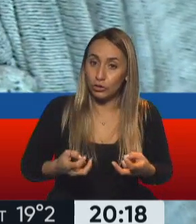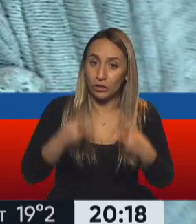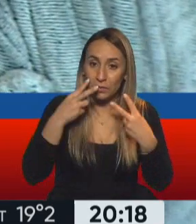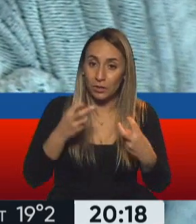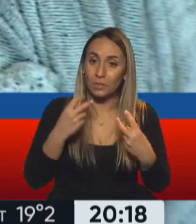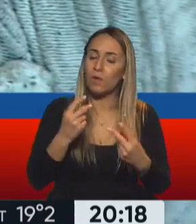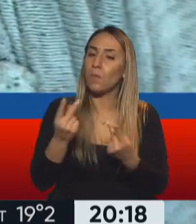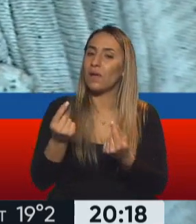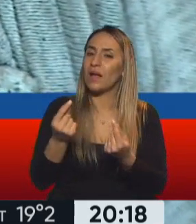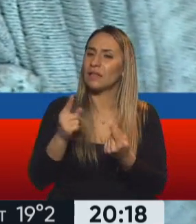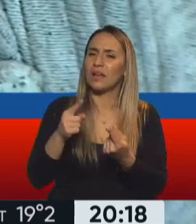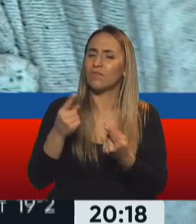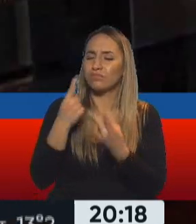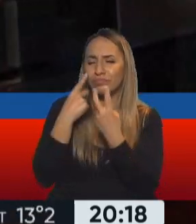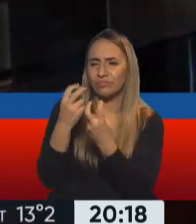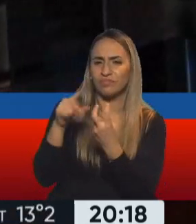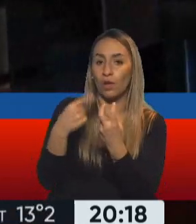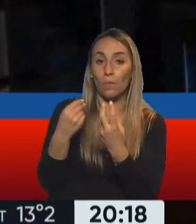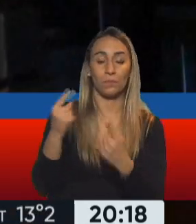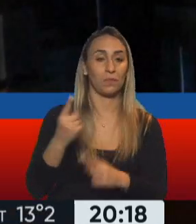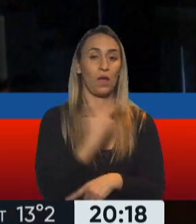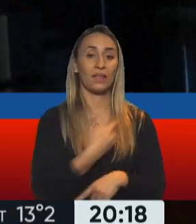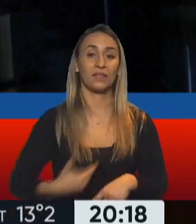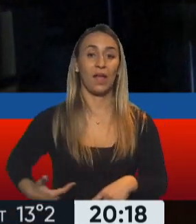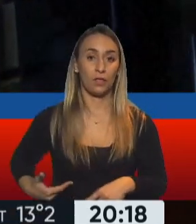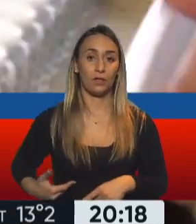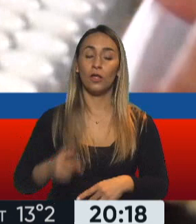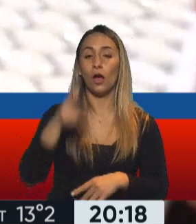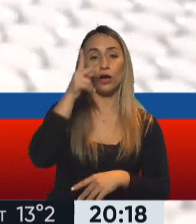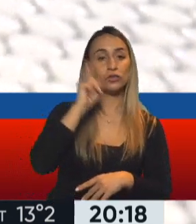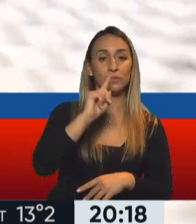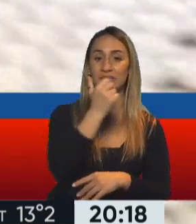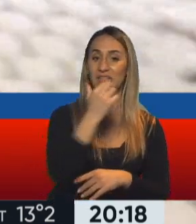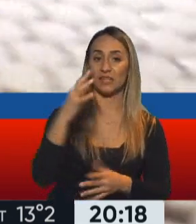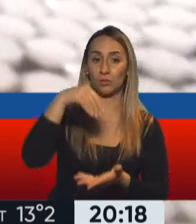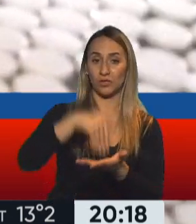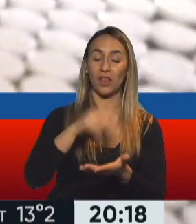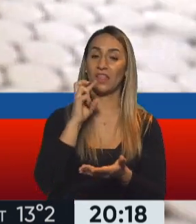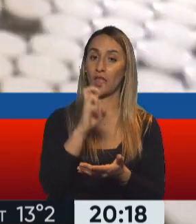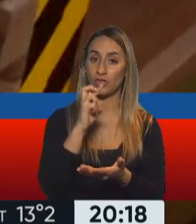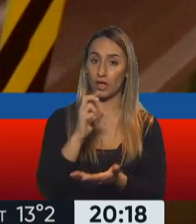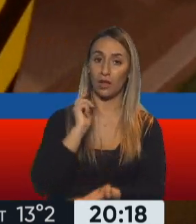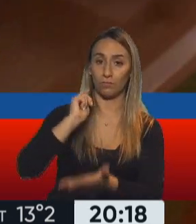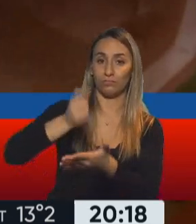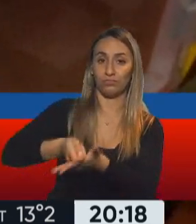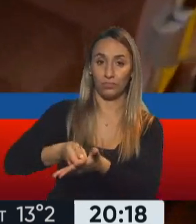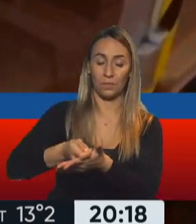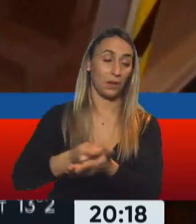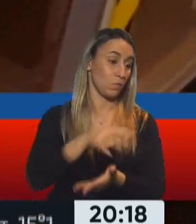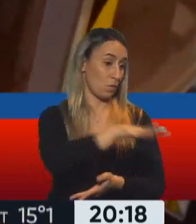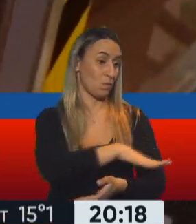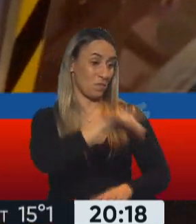dinero de las investigaciones es de los estados, en primer lugar, que pusieron 8.600 millones de dólares, o sea, los contribuyentes, o sea, el